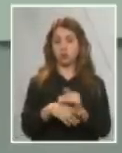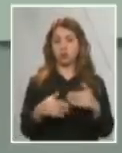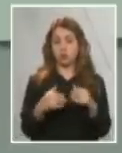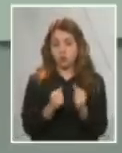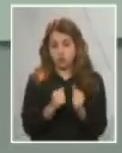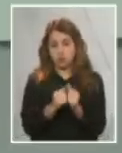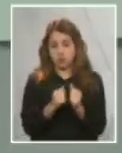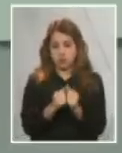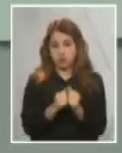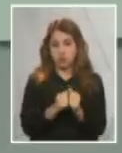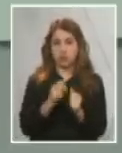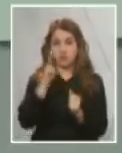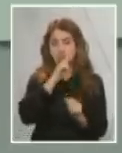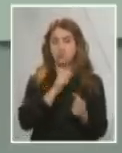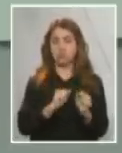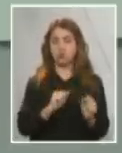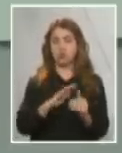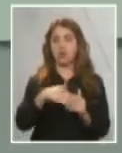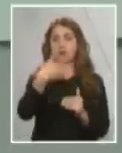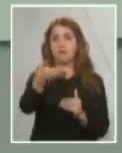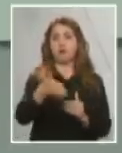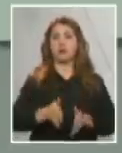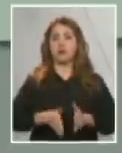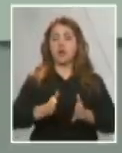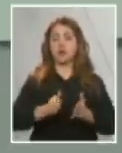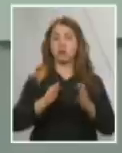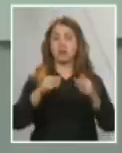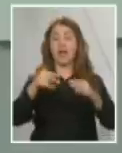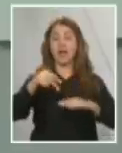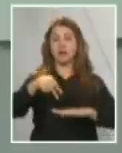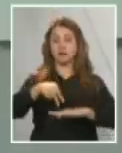apretado, sin poder salir a la calle. En el encerrado.